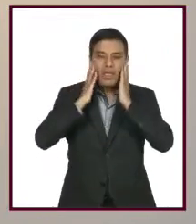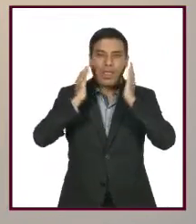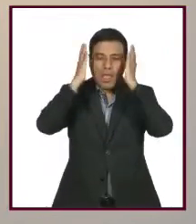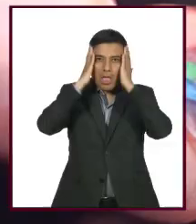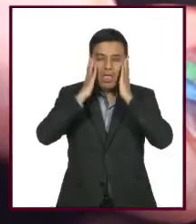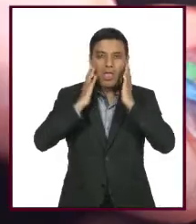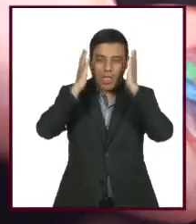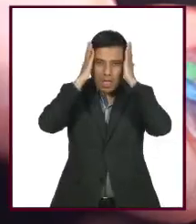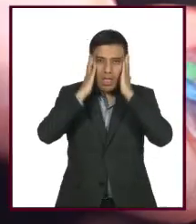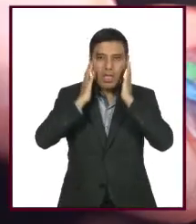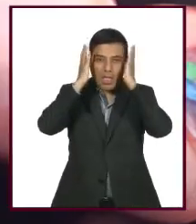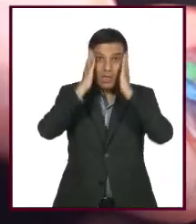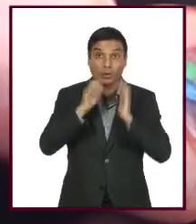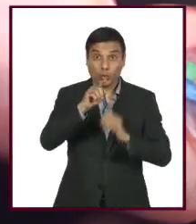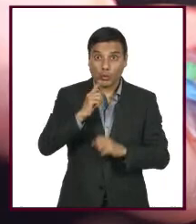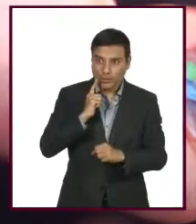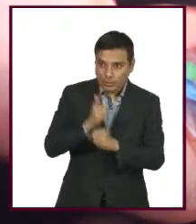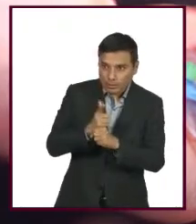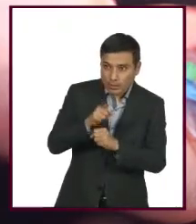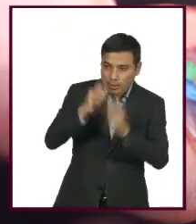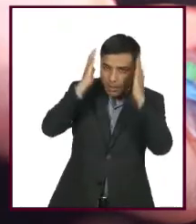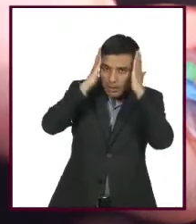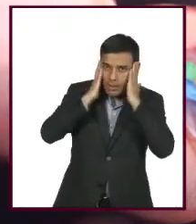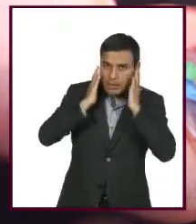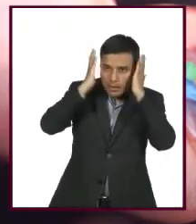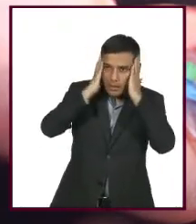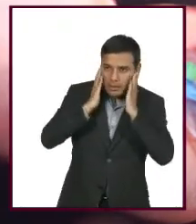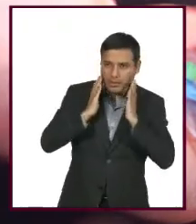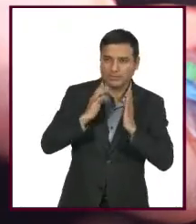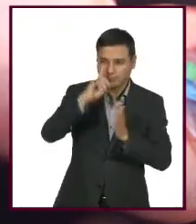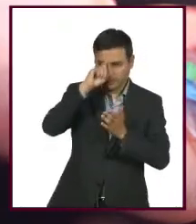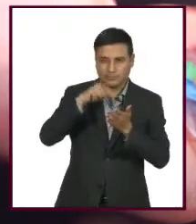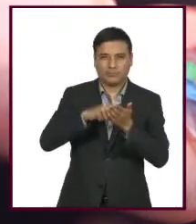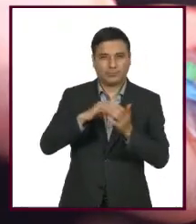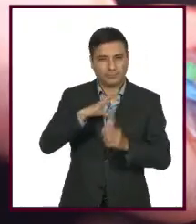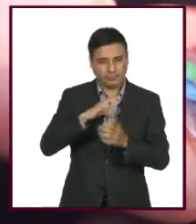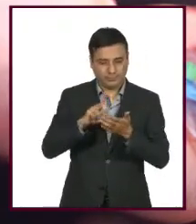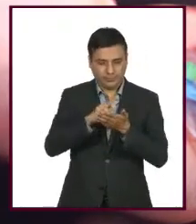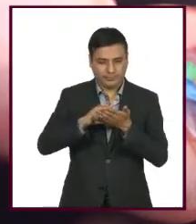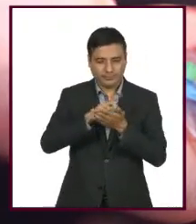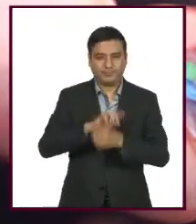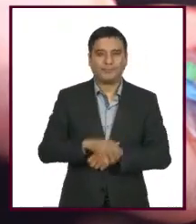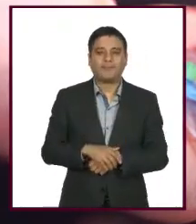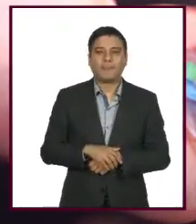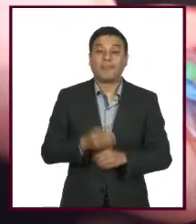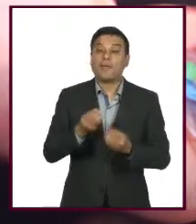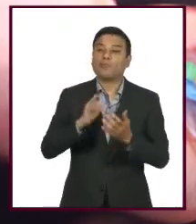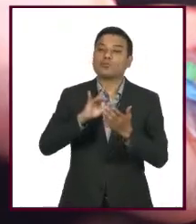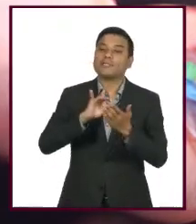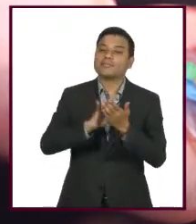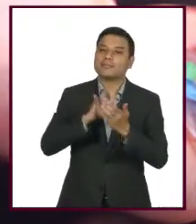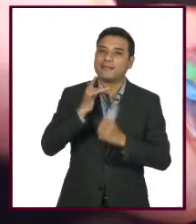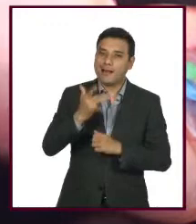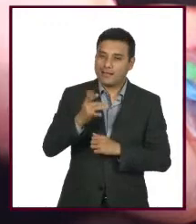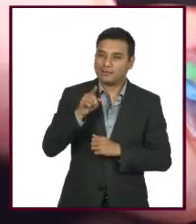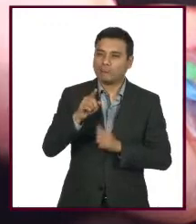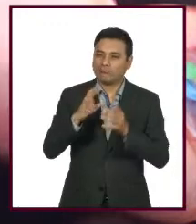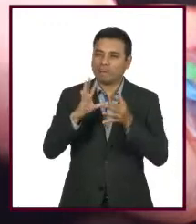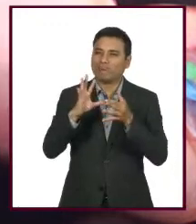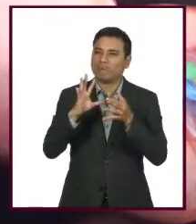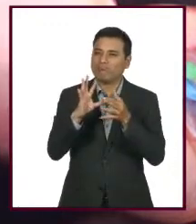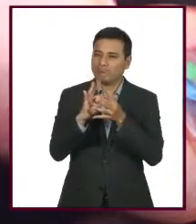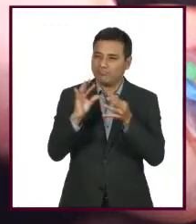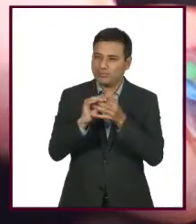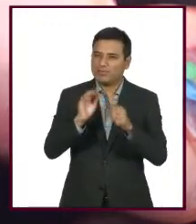cuenta. Un foco rojo. Un foco rojo. Una primera alerta o entre otras. Lau Juárez, doctor, muchas gracias por brindar los factores